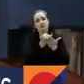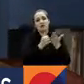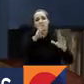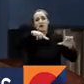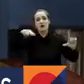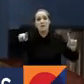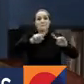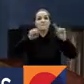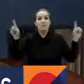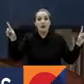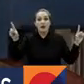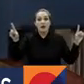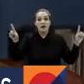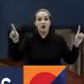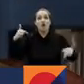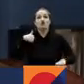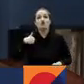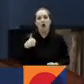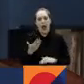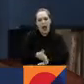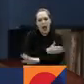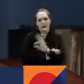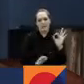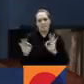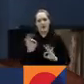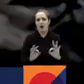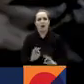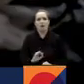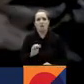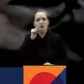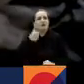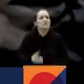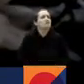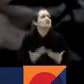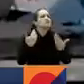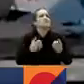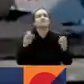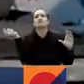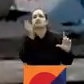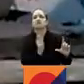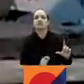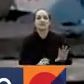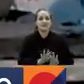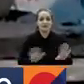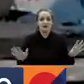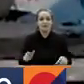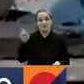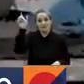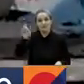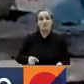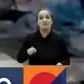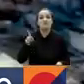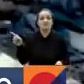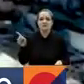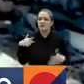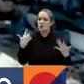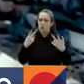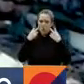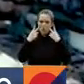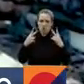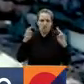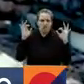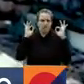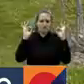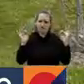el día antes lo que iba a pintar al día siguiente. Fernando Botero es en sí mismo embajada y vitrina. Es la